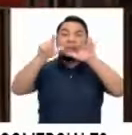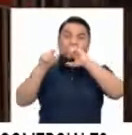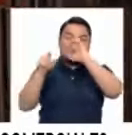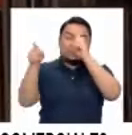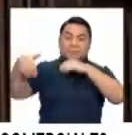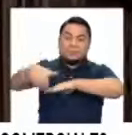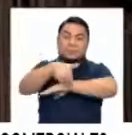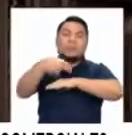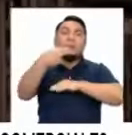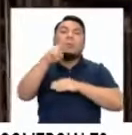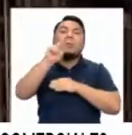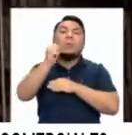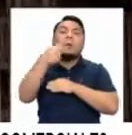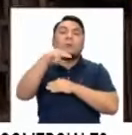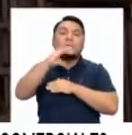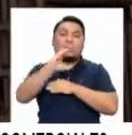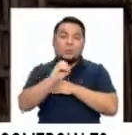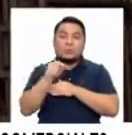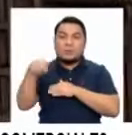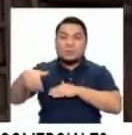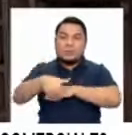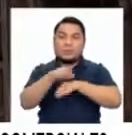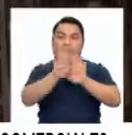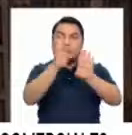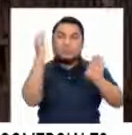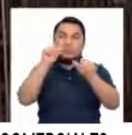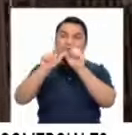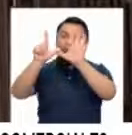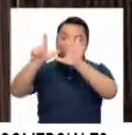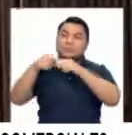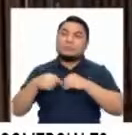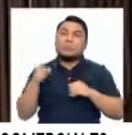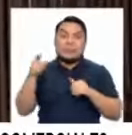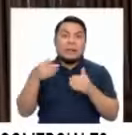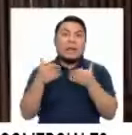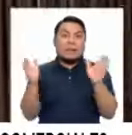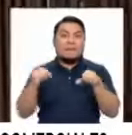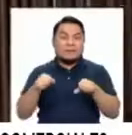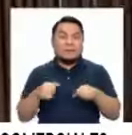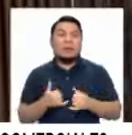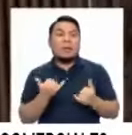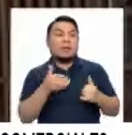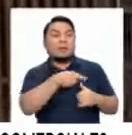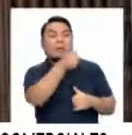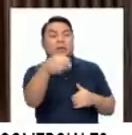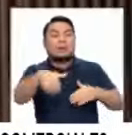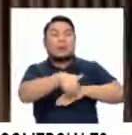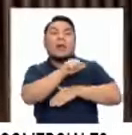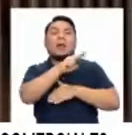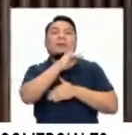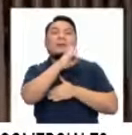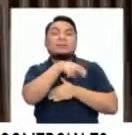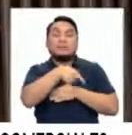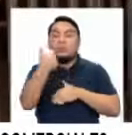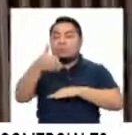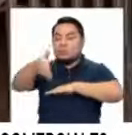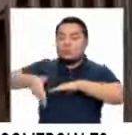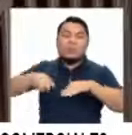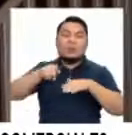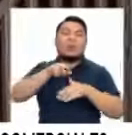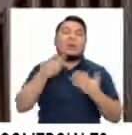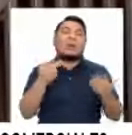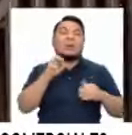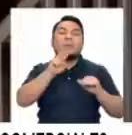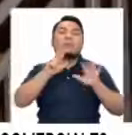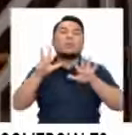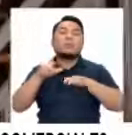Jirón Huánuco. También se han abierto las puertas quedan en la avenida Aviación y en 28 de julio, muy cerca a